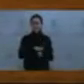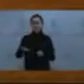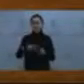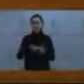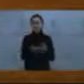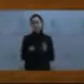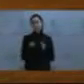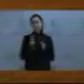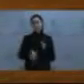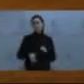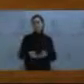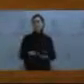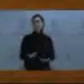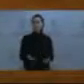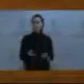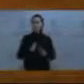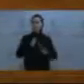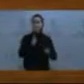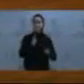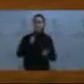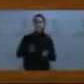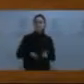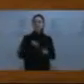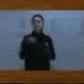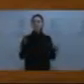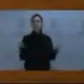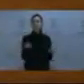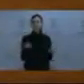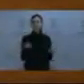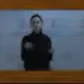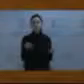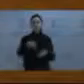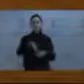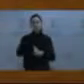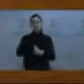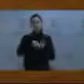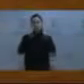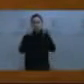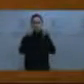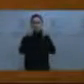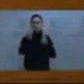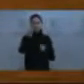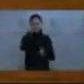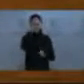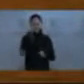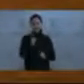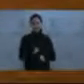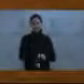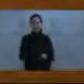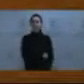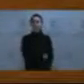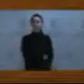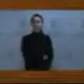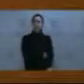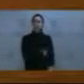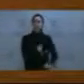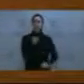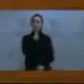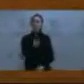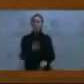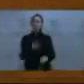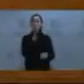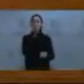menores esa respuesta penal tiene un principal contenido educativo. Y digo esto, bueno, pues para